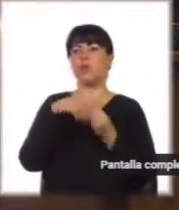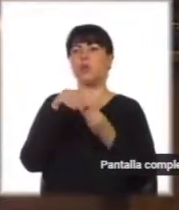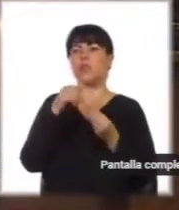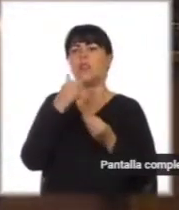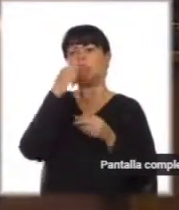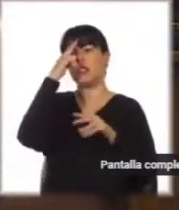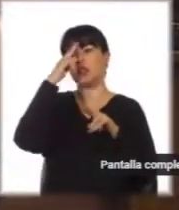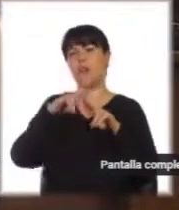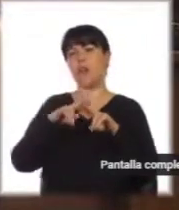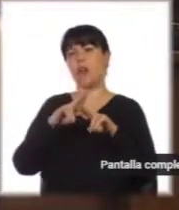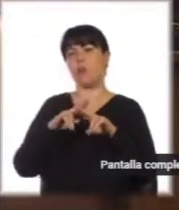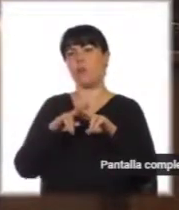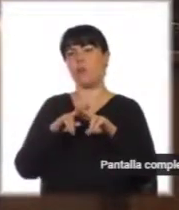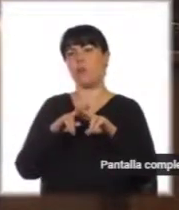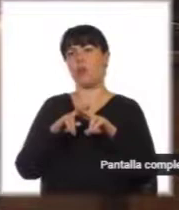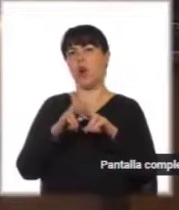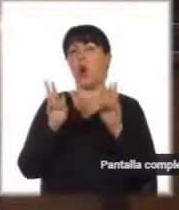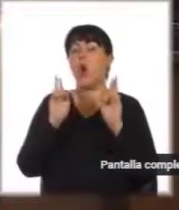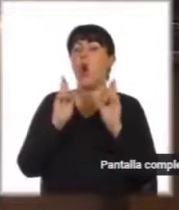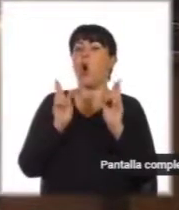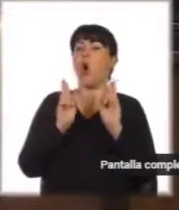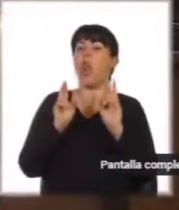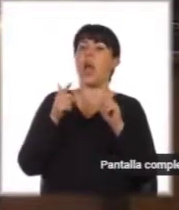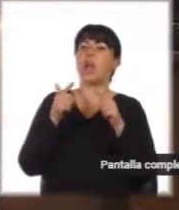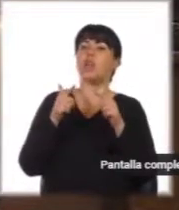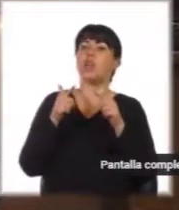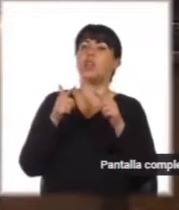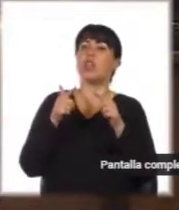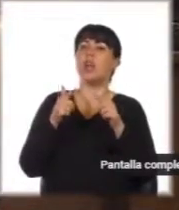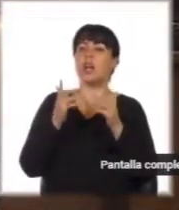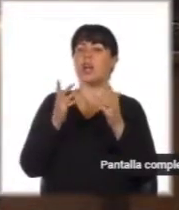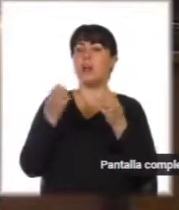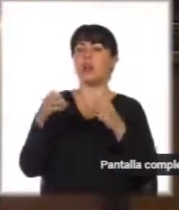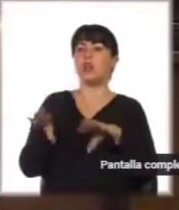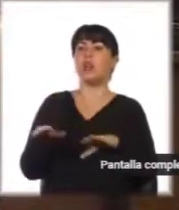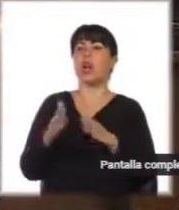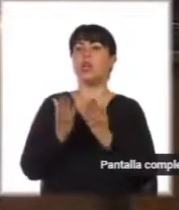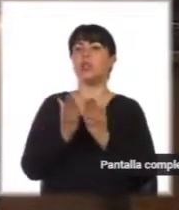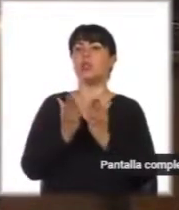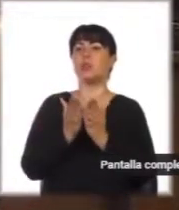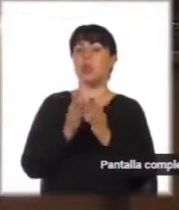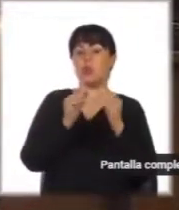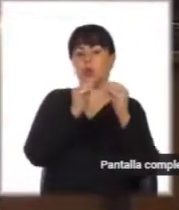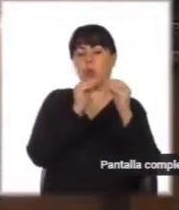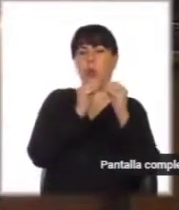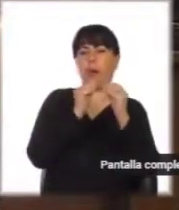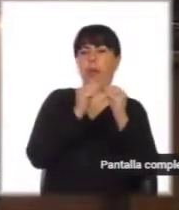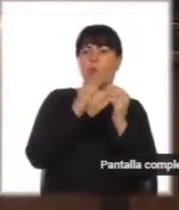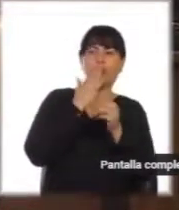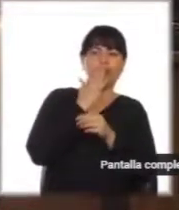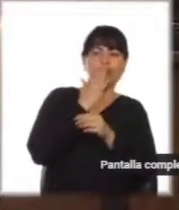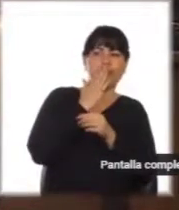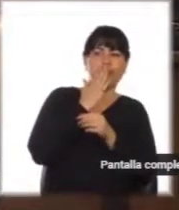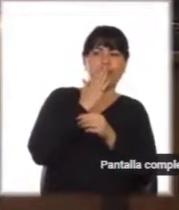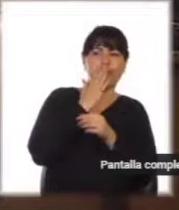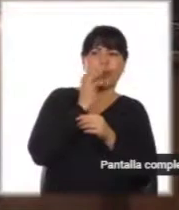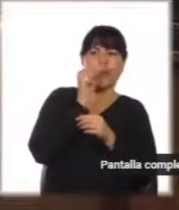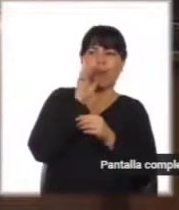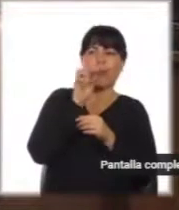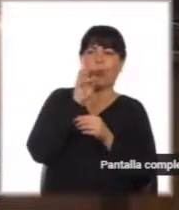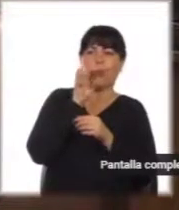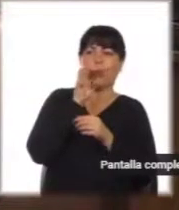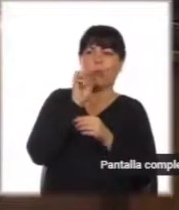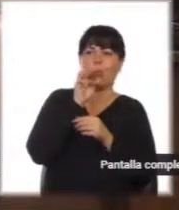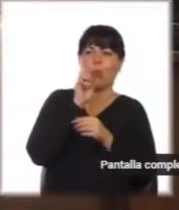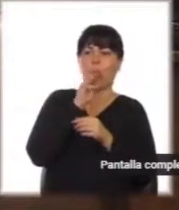enfermo. Ojalá que no tengas que dejar de estudiar porque tus compañeros se pasan el día insultándote